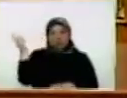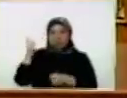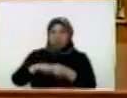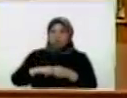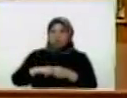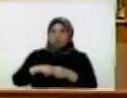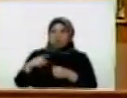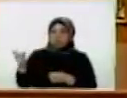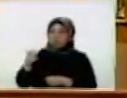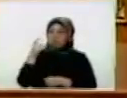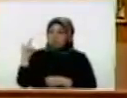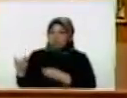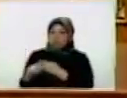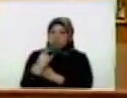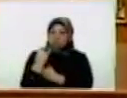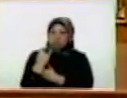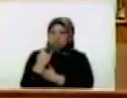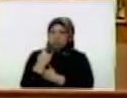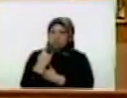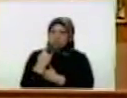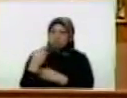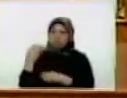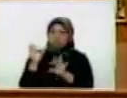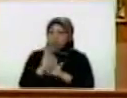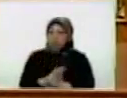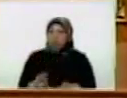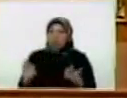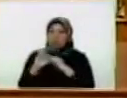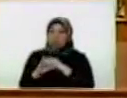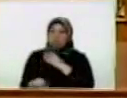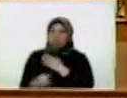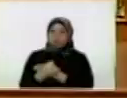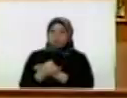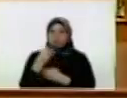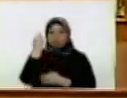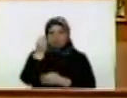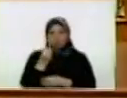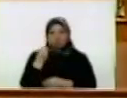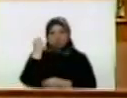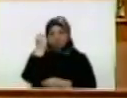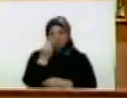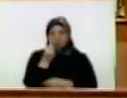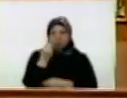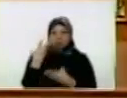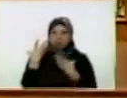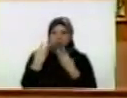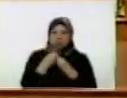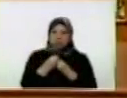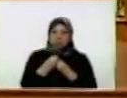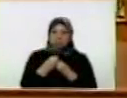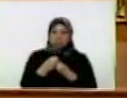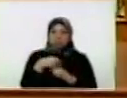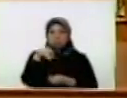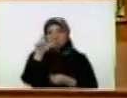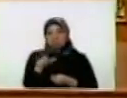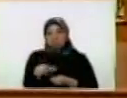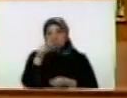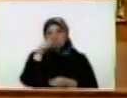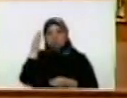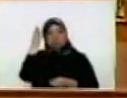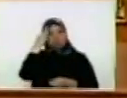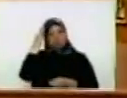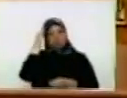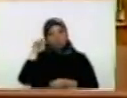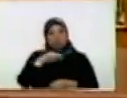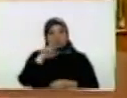días aupando que vengan los gringos, no pasa nada. Yo creo que es un momento de reflexión, compañero Diosdado Cabello, sobre todo porque nuestro